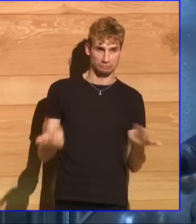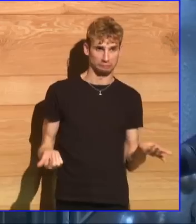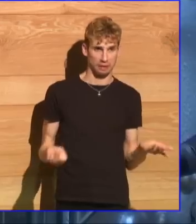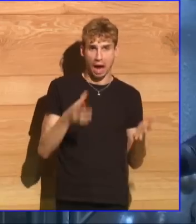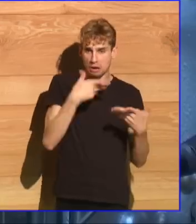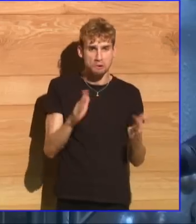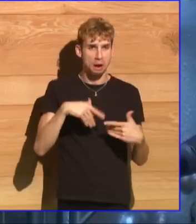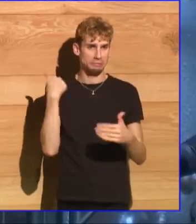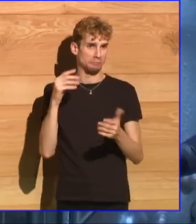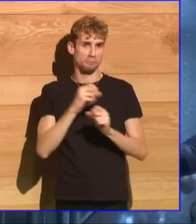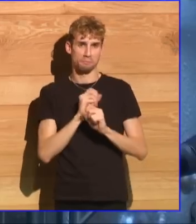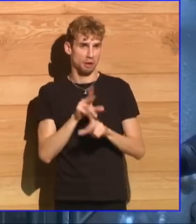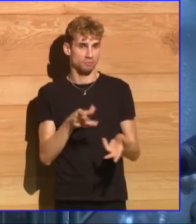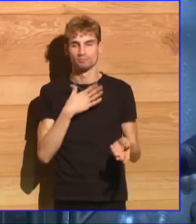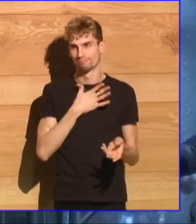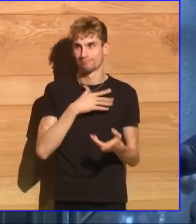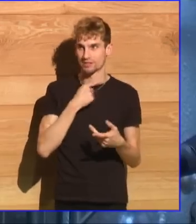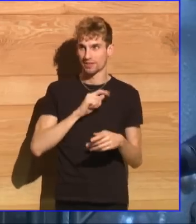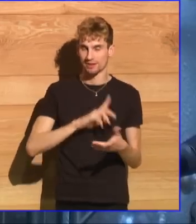él. Me he hecho gracia a mí mismo.